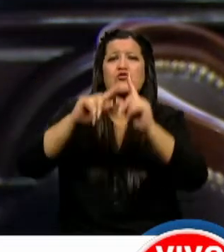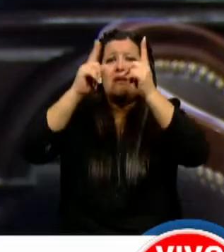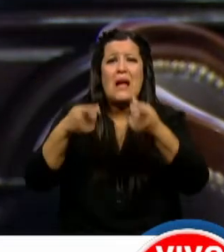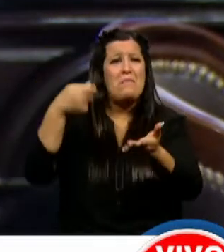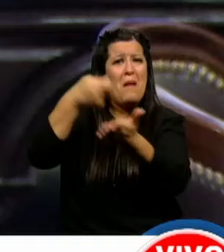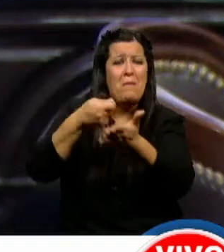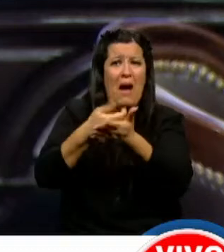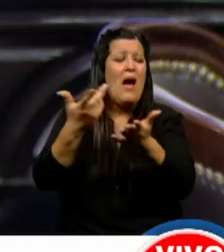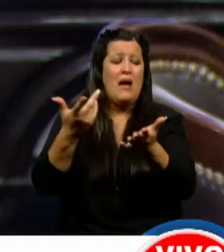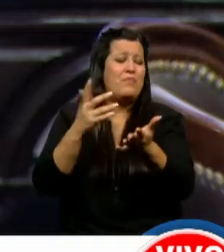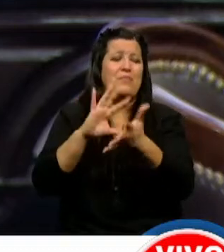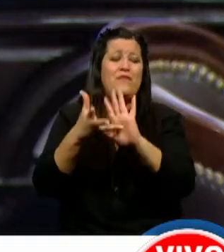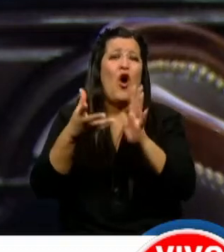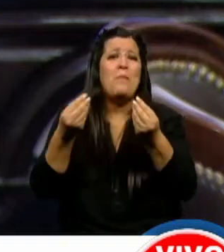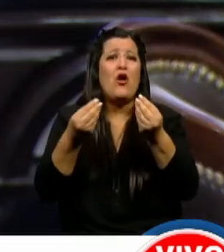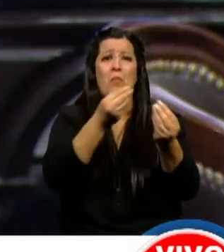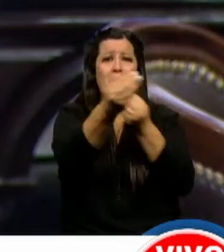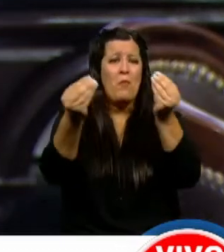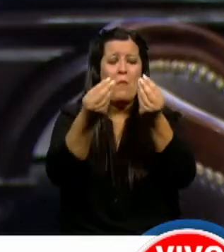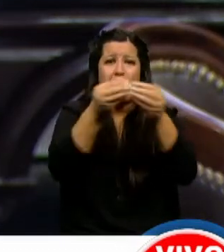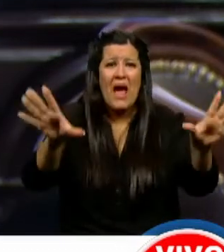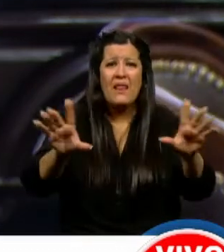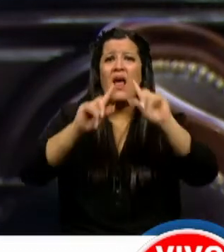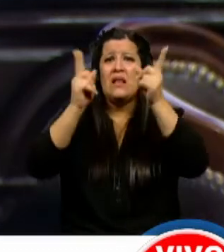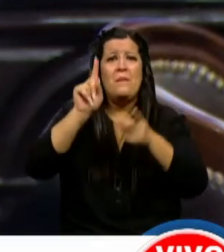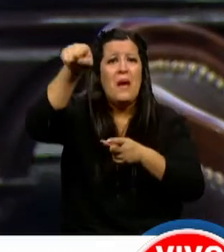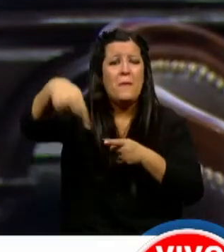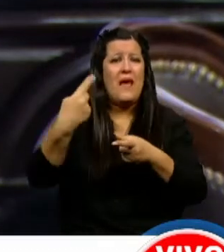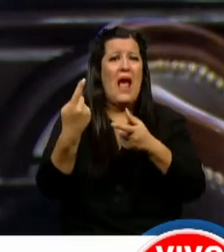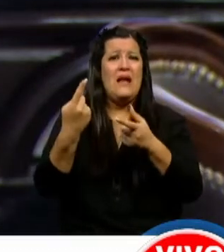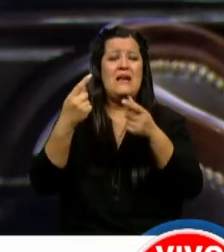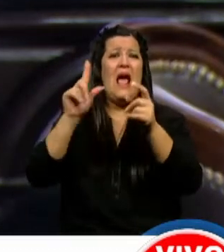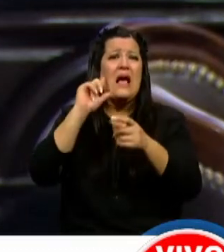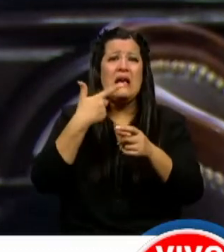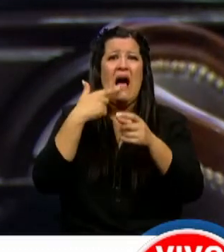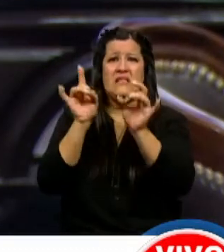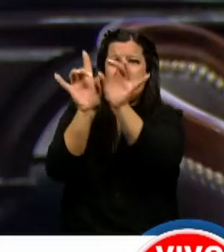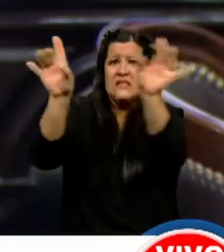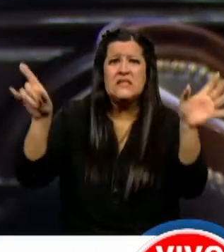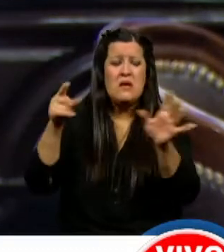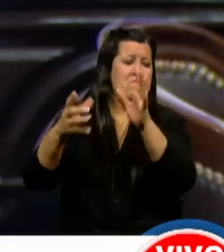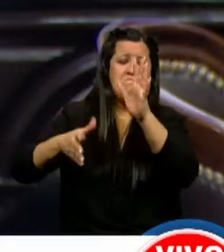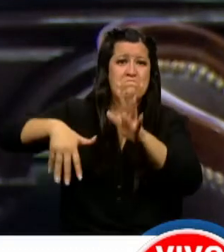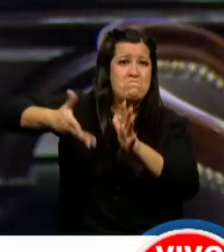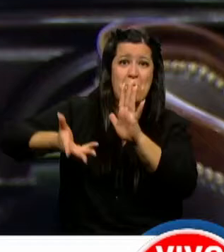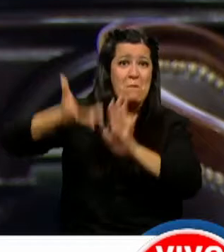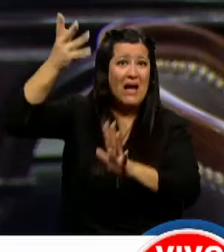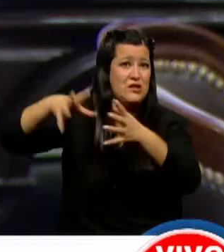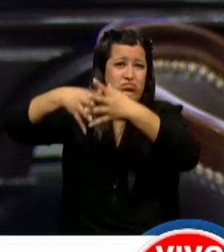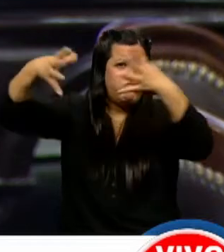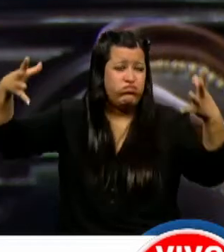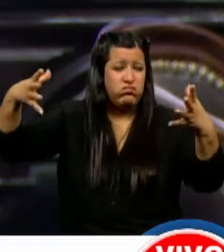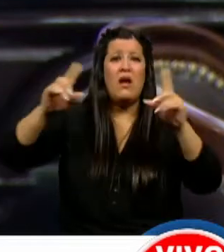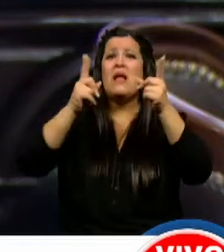pagarse en pérdidas de empleo, se paga también en el aumento de las emisiones de gases de efecto invernadero. Y le invito a los diputados que están